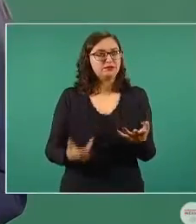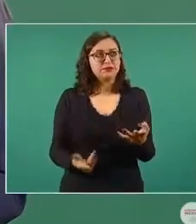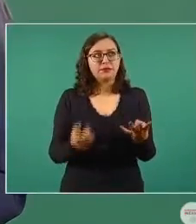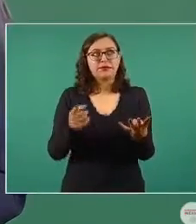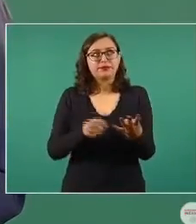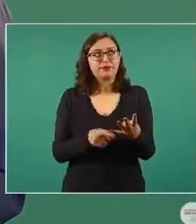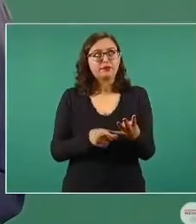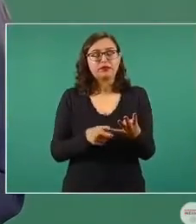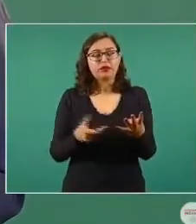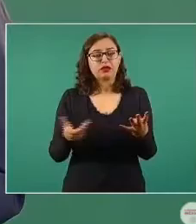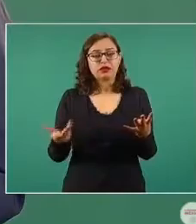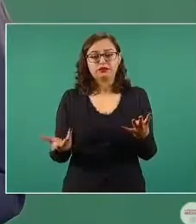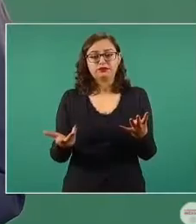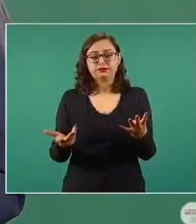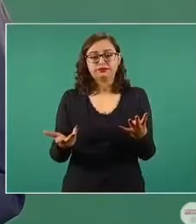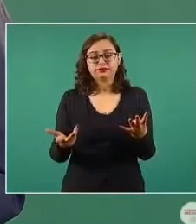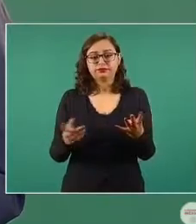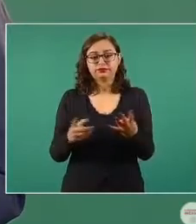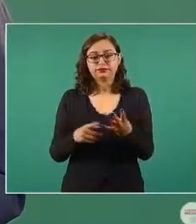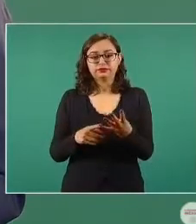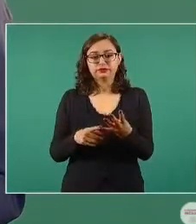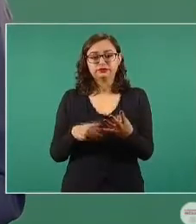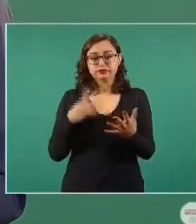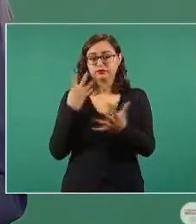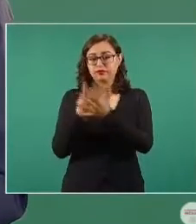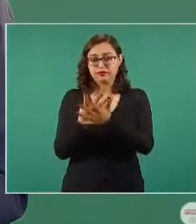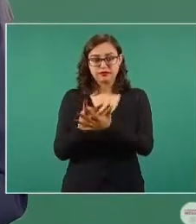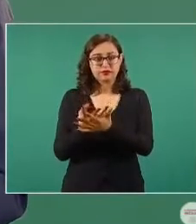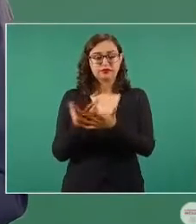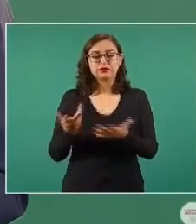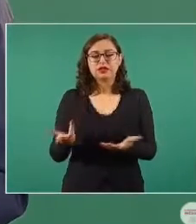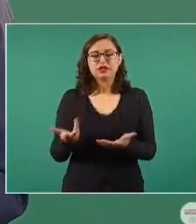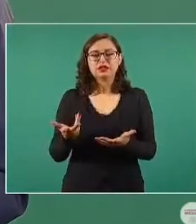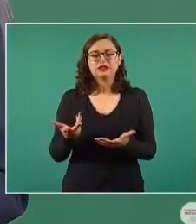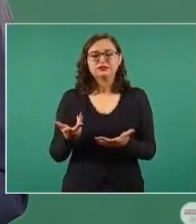hasta en los reclusorios,